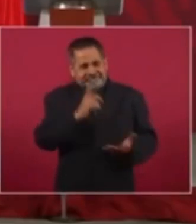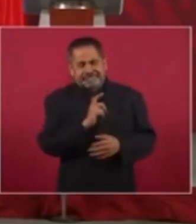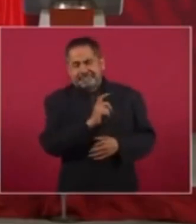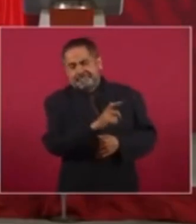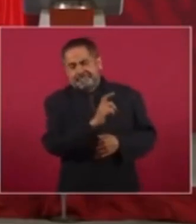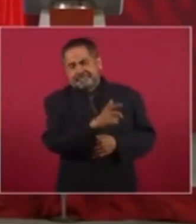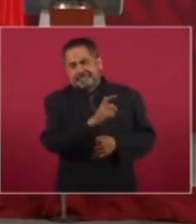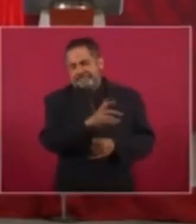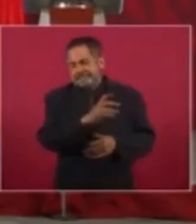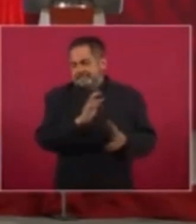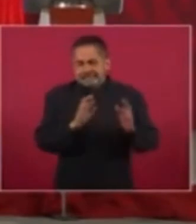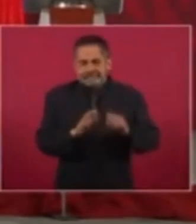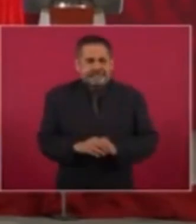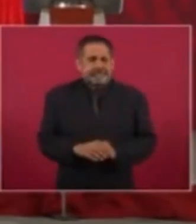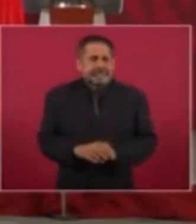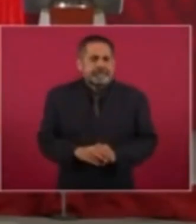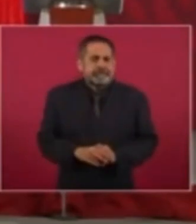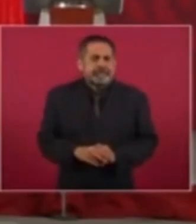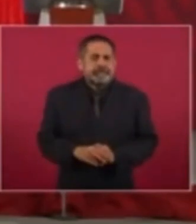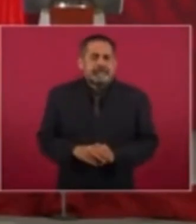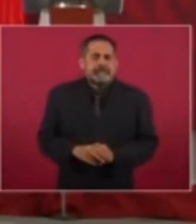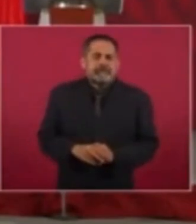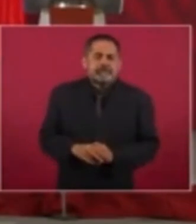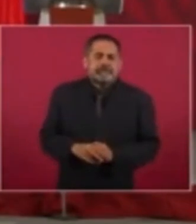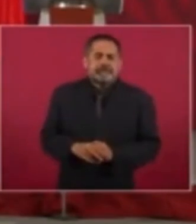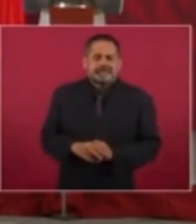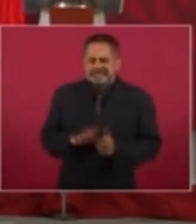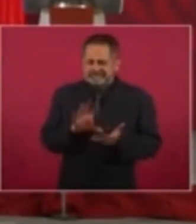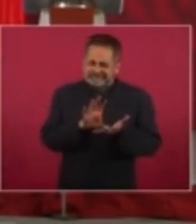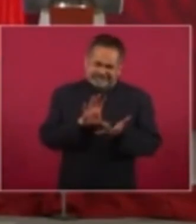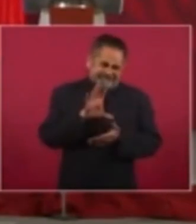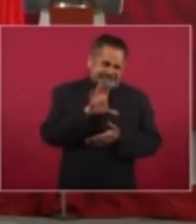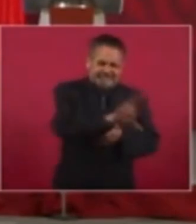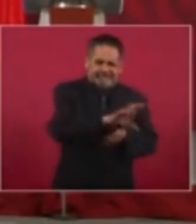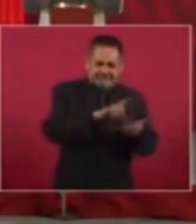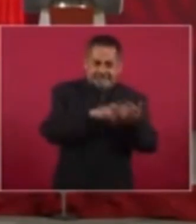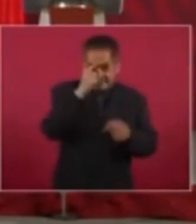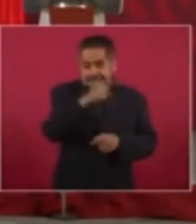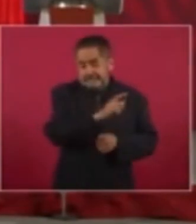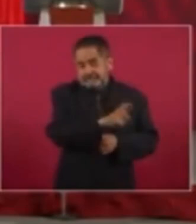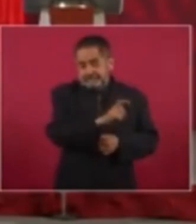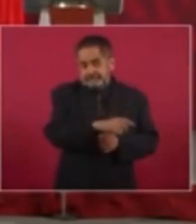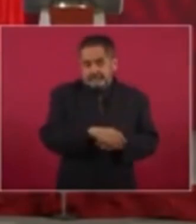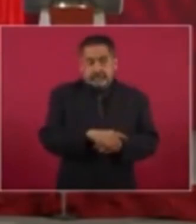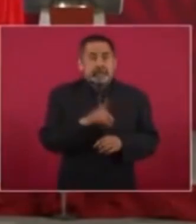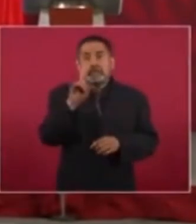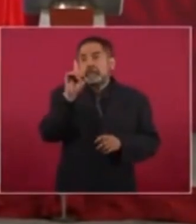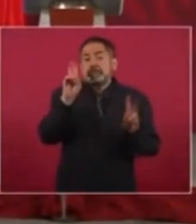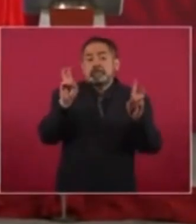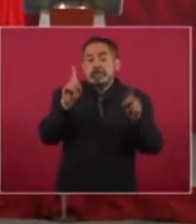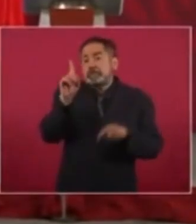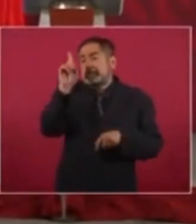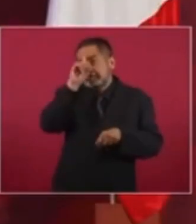fraude. Esto lo pasamos para que no se nos olvide, porque hoy los señores parece que no tienen memoria y andan